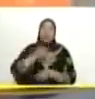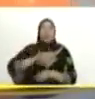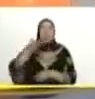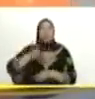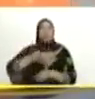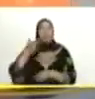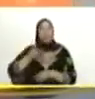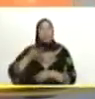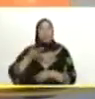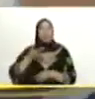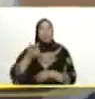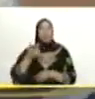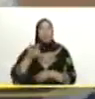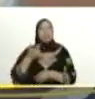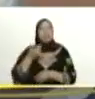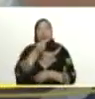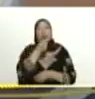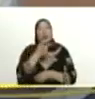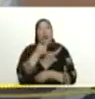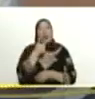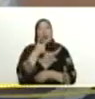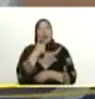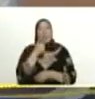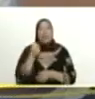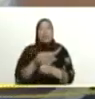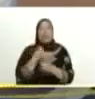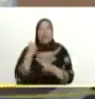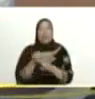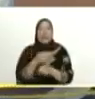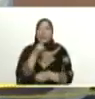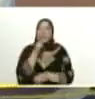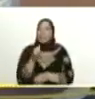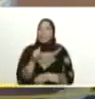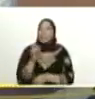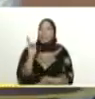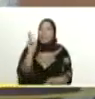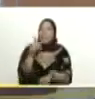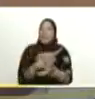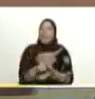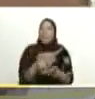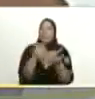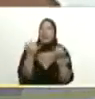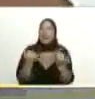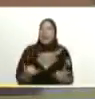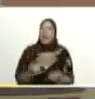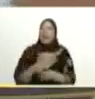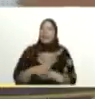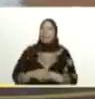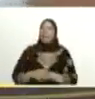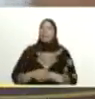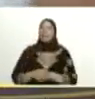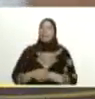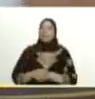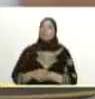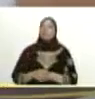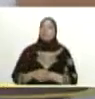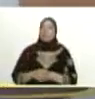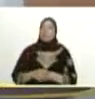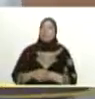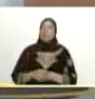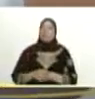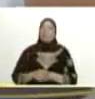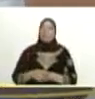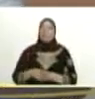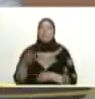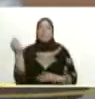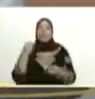importante es el ser humano. Dentro del centro del universo está el ser humano, está la mujer, el hombre, los niños, la